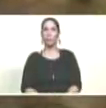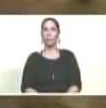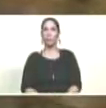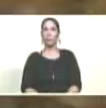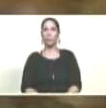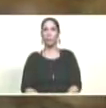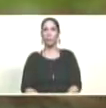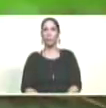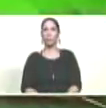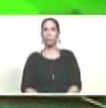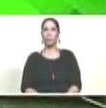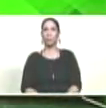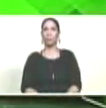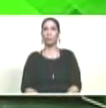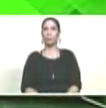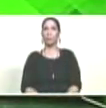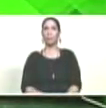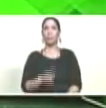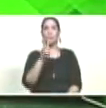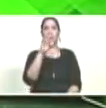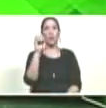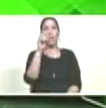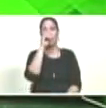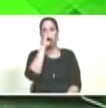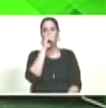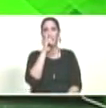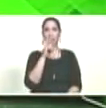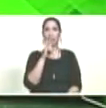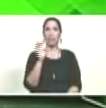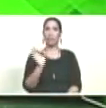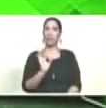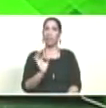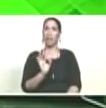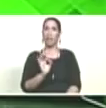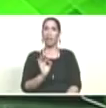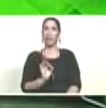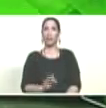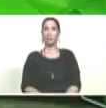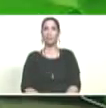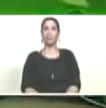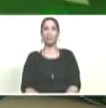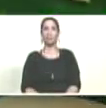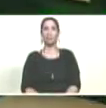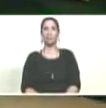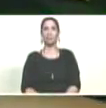Julio? 20 años no es nada.